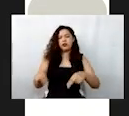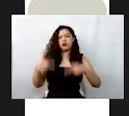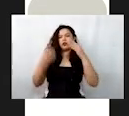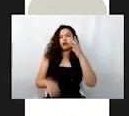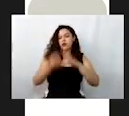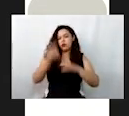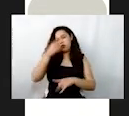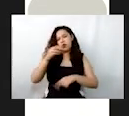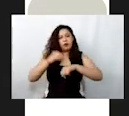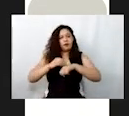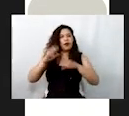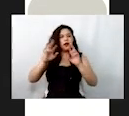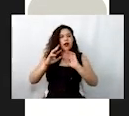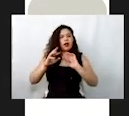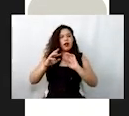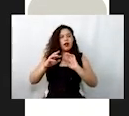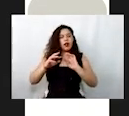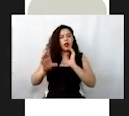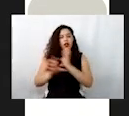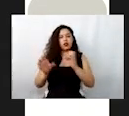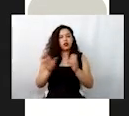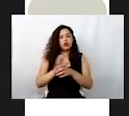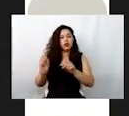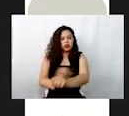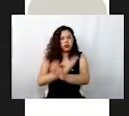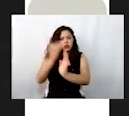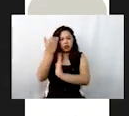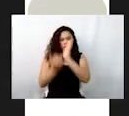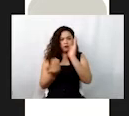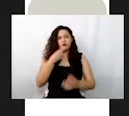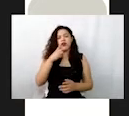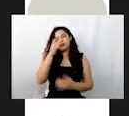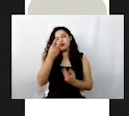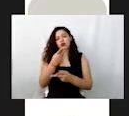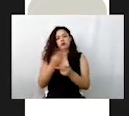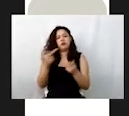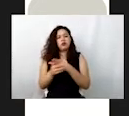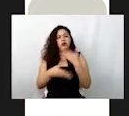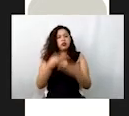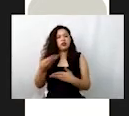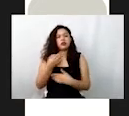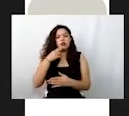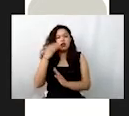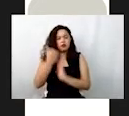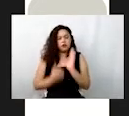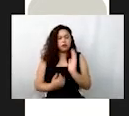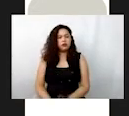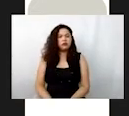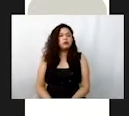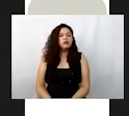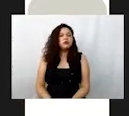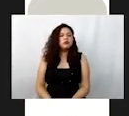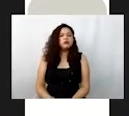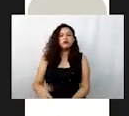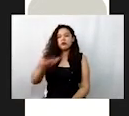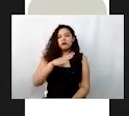incluyan la reducción de los requerimientos energéticos de sus productos y servicios. Como ven, cada sector, cada